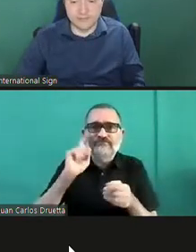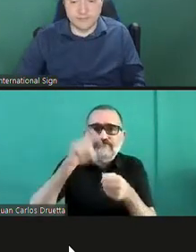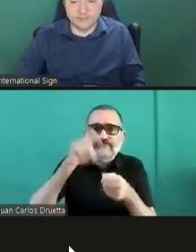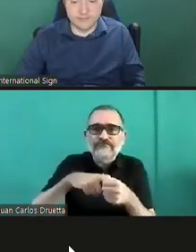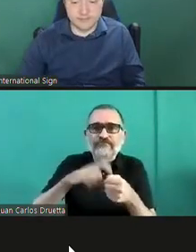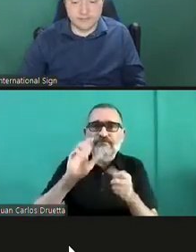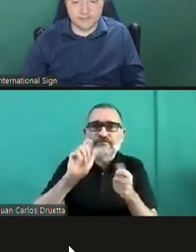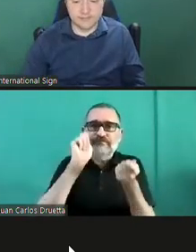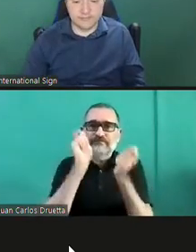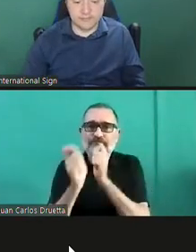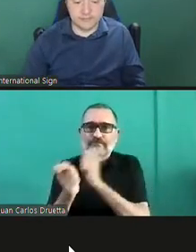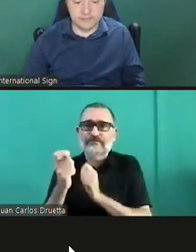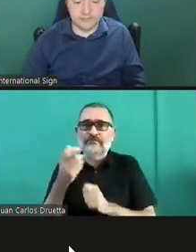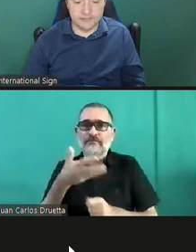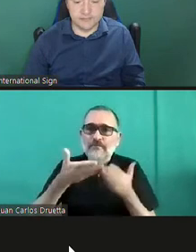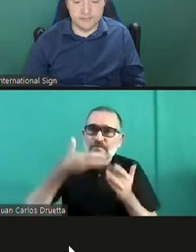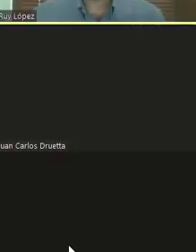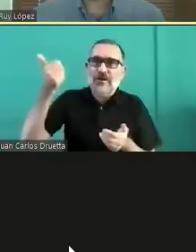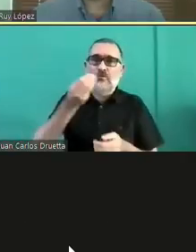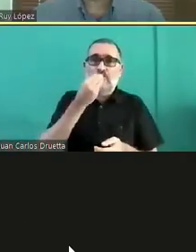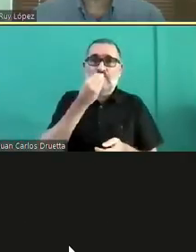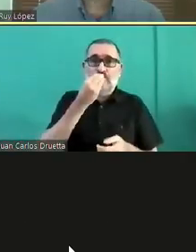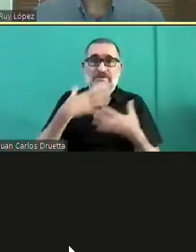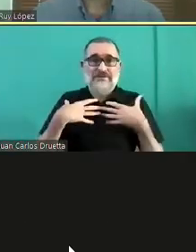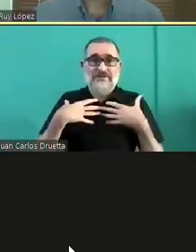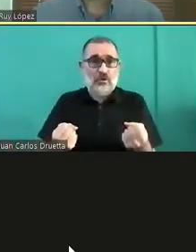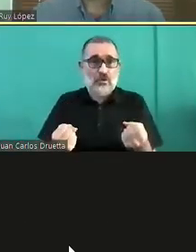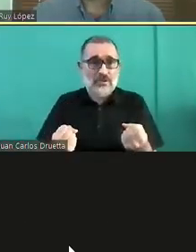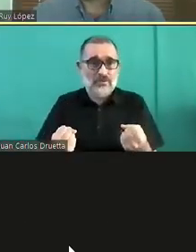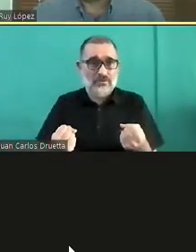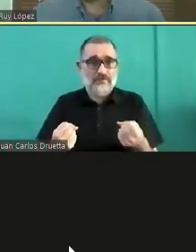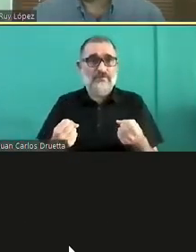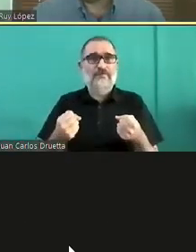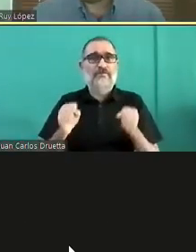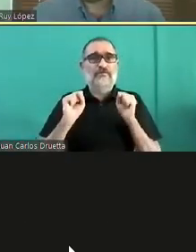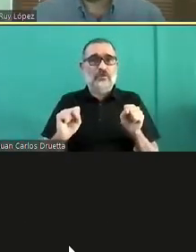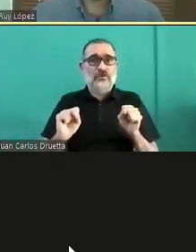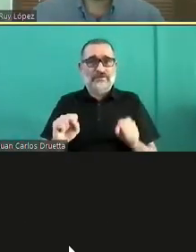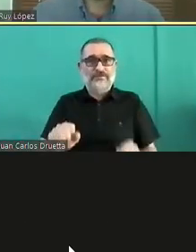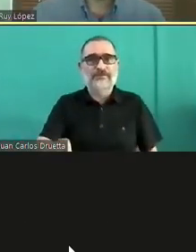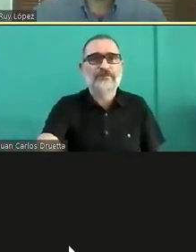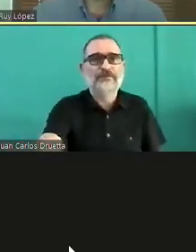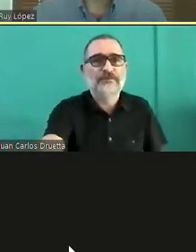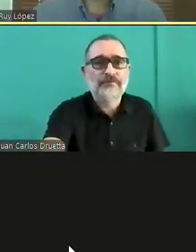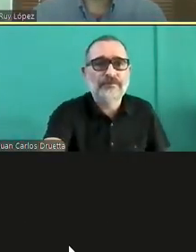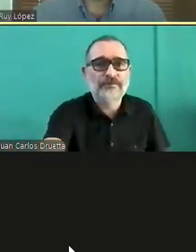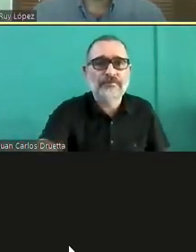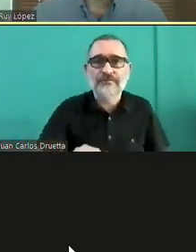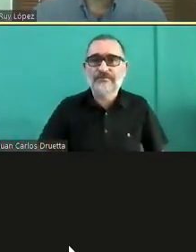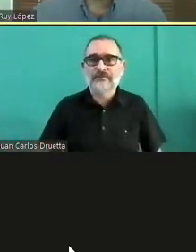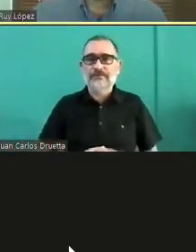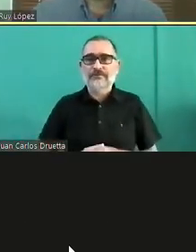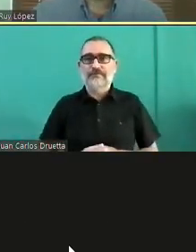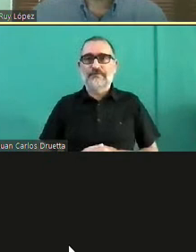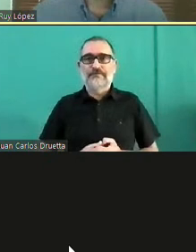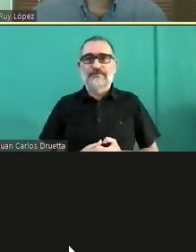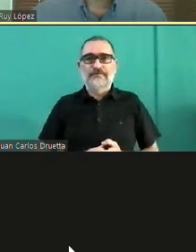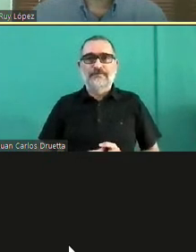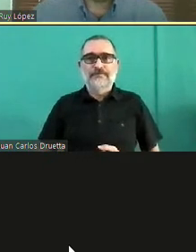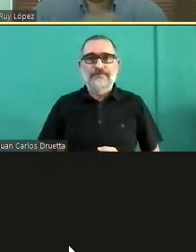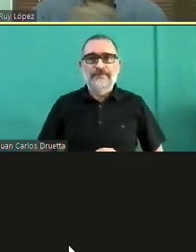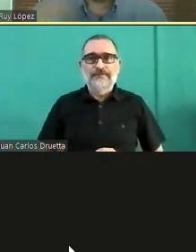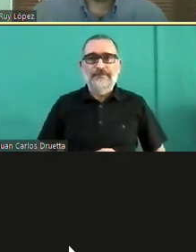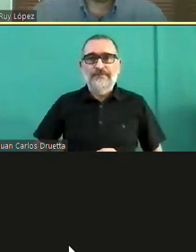las el etiquetado de advertencia y utilizamos también en este en esta guía los